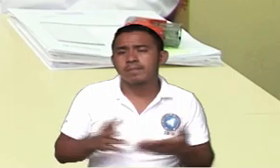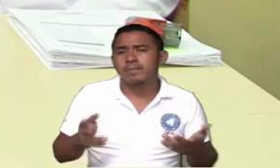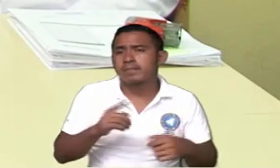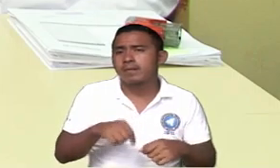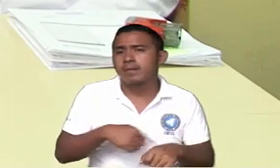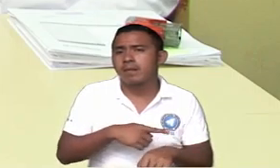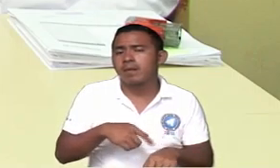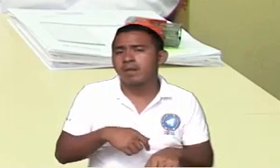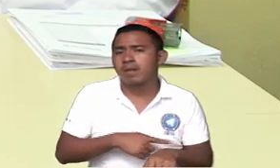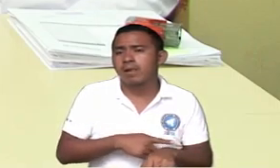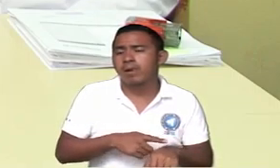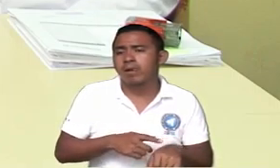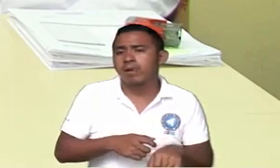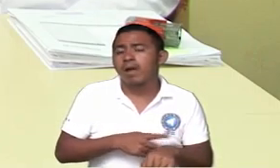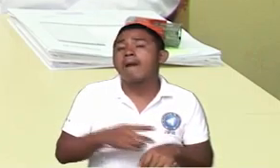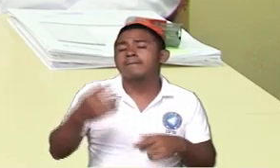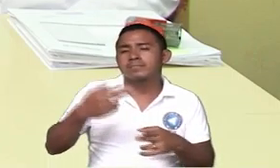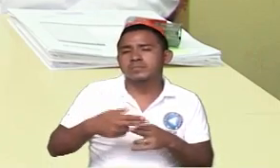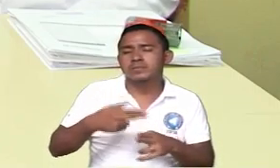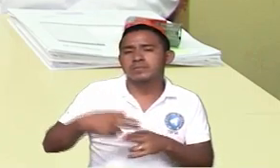en el baño, purgar.